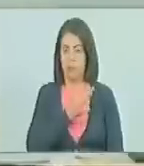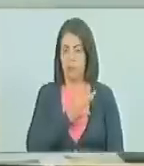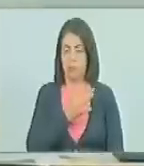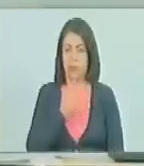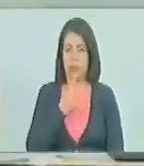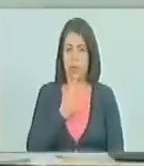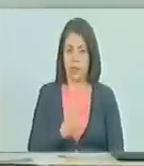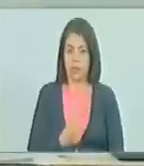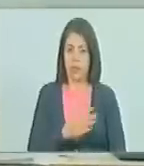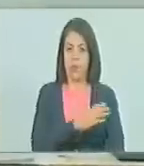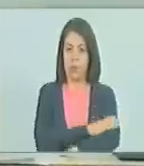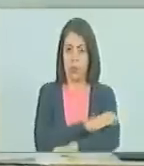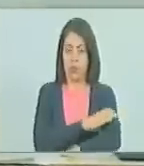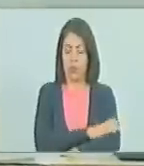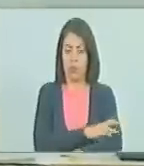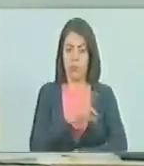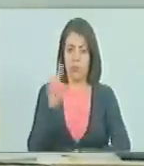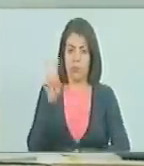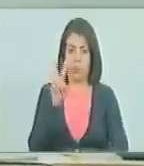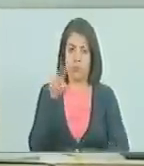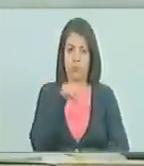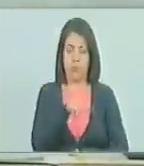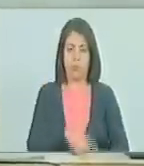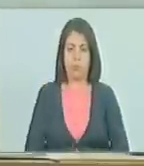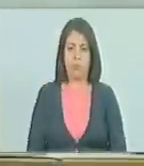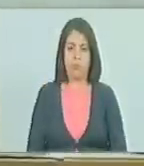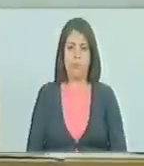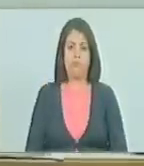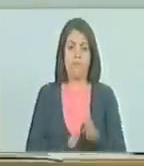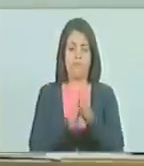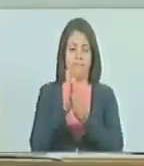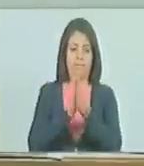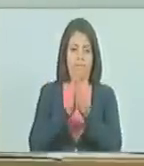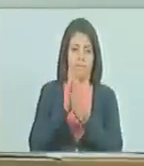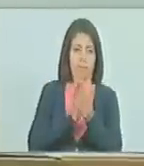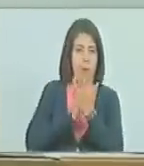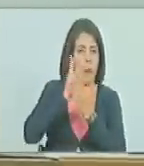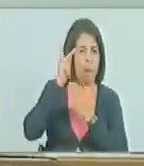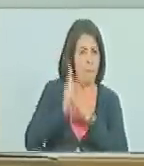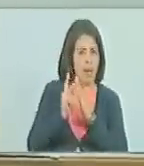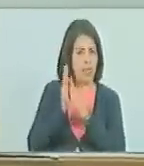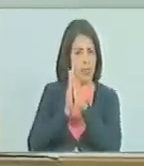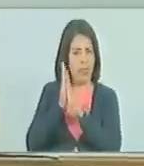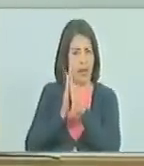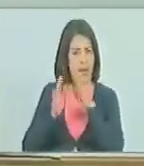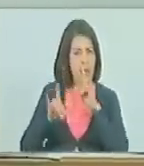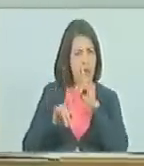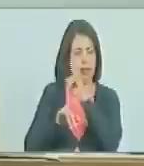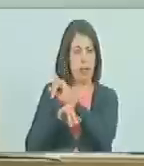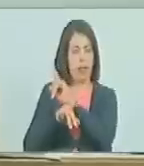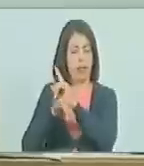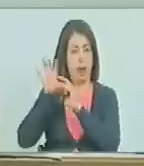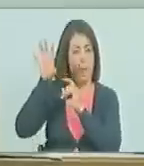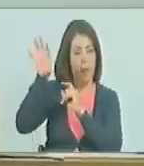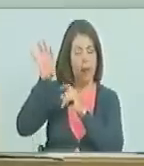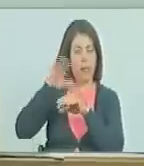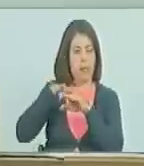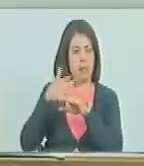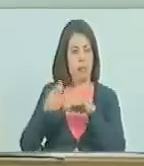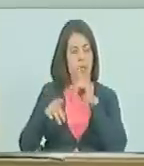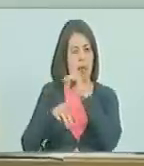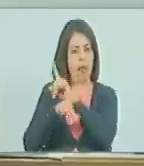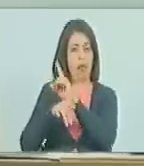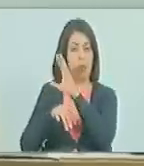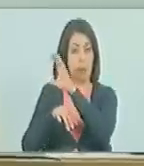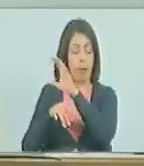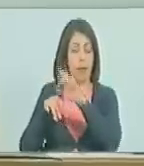hay que decir, la oposición venezolana es cómplice de traición a la patria. Son cómplices de traición a